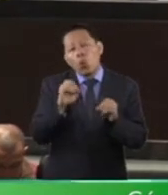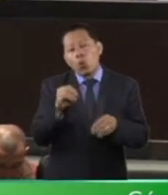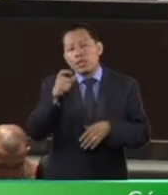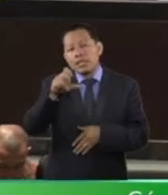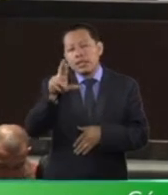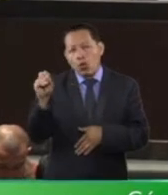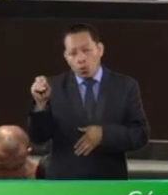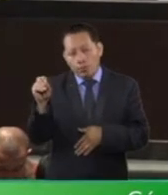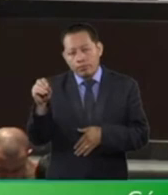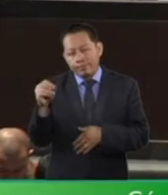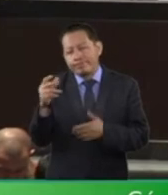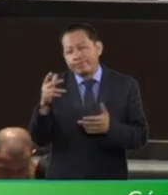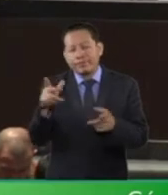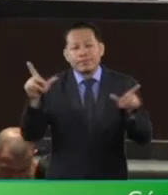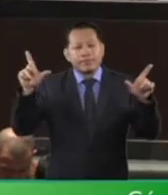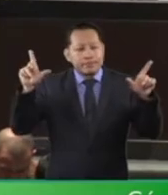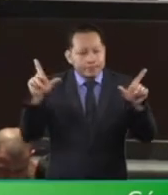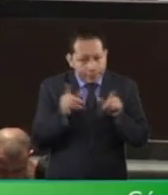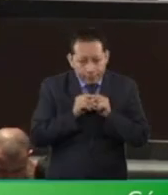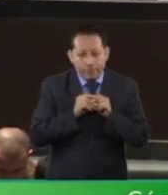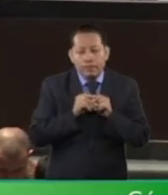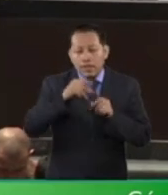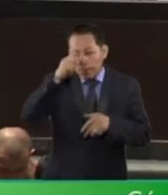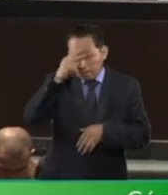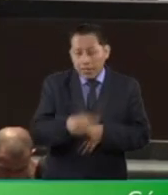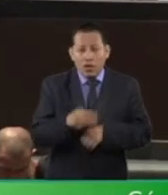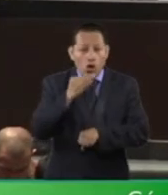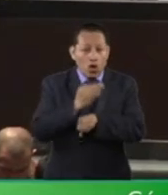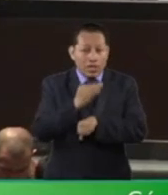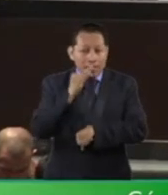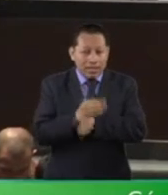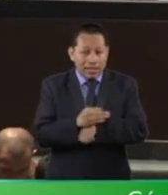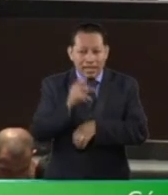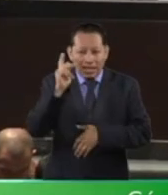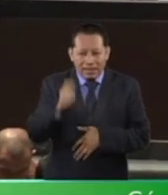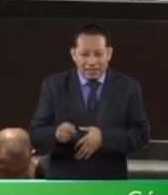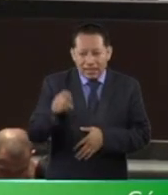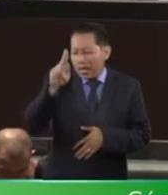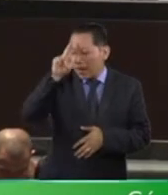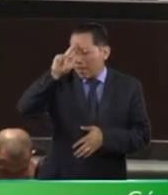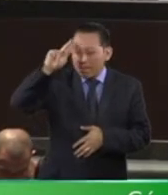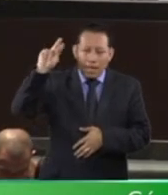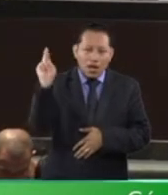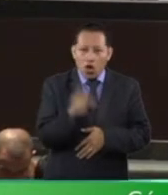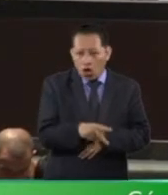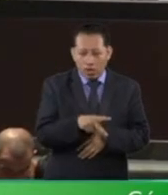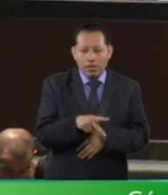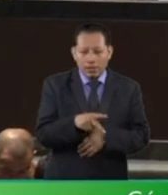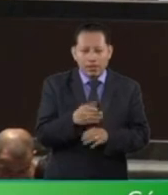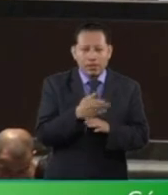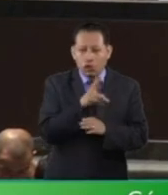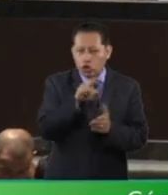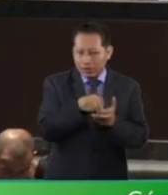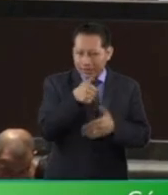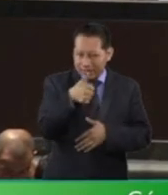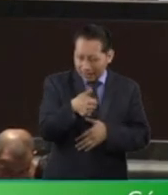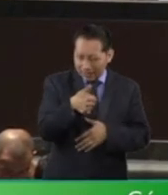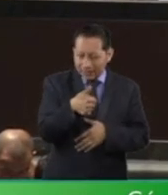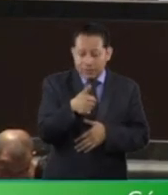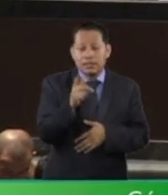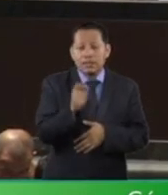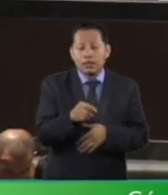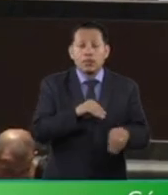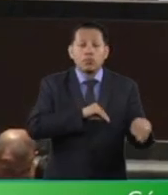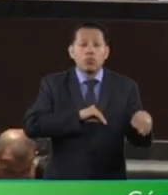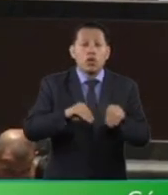Roo. En síntesis, el México de hoy está en peores condiciones que el del 2006. El movimiento